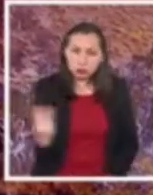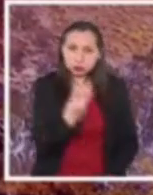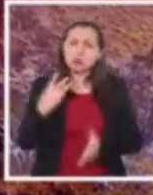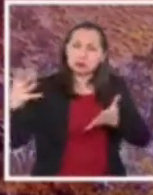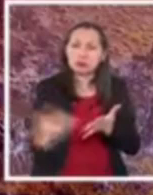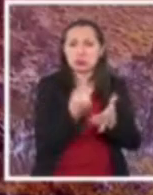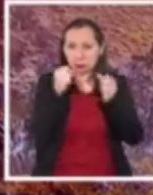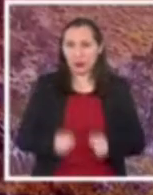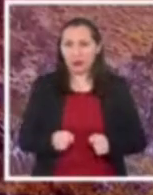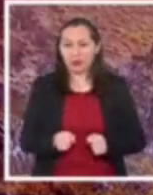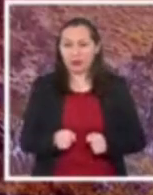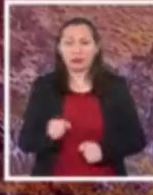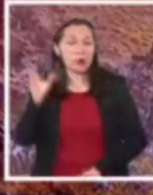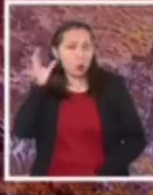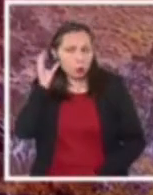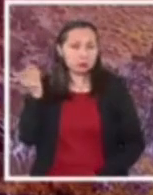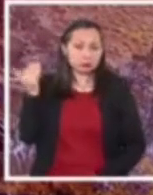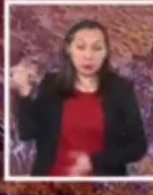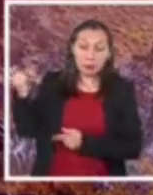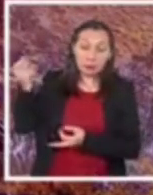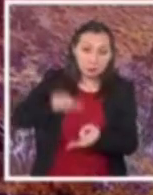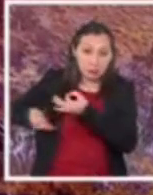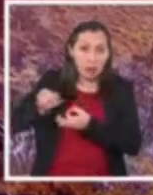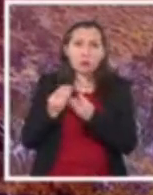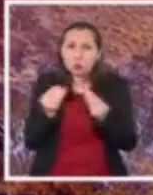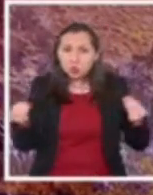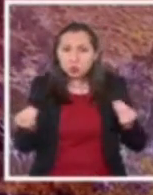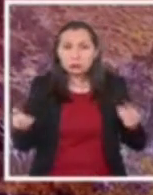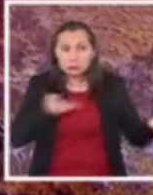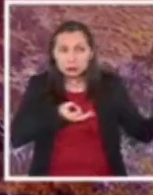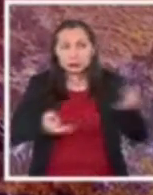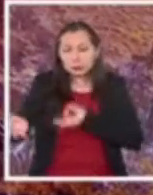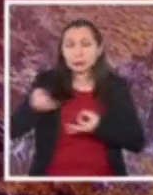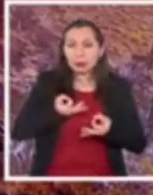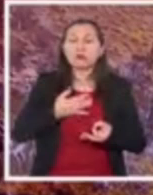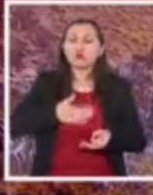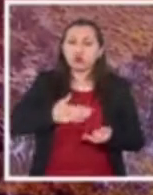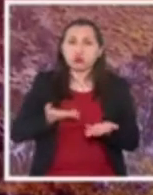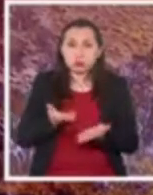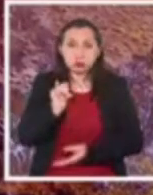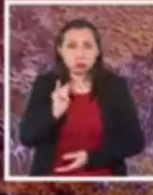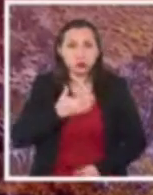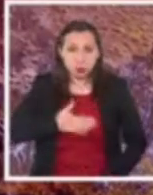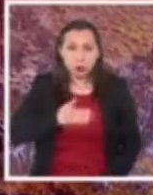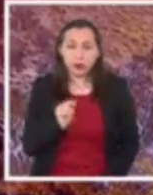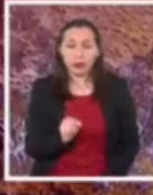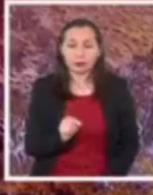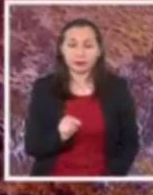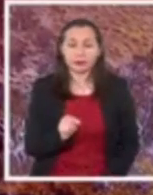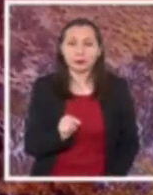vamos a lograr he escuchado los últimos meses muchas voces que han manifestado disponibilidad para ellos